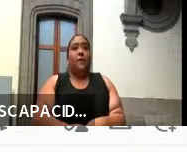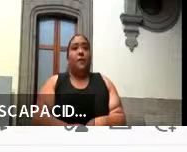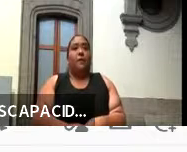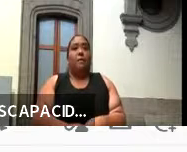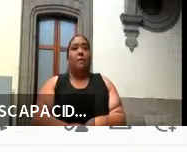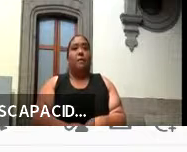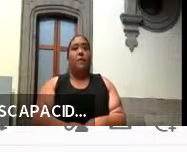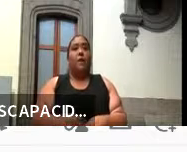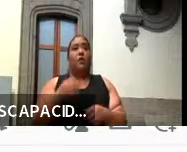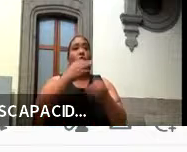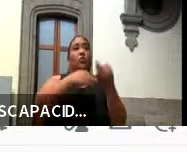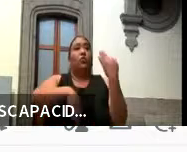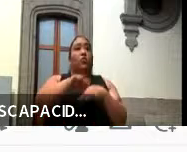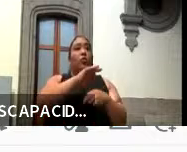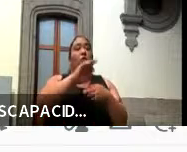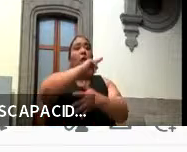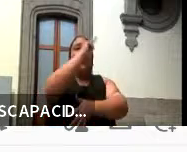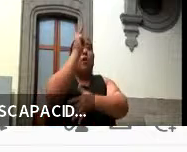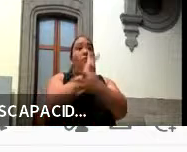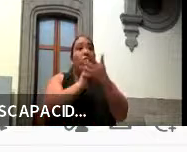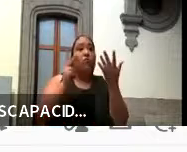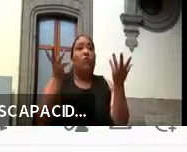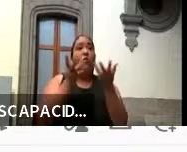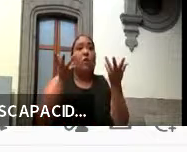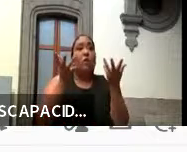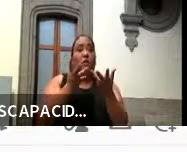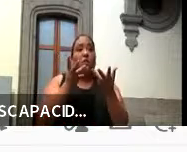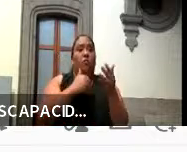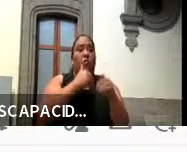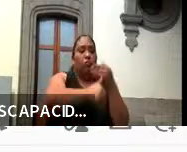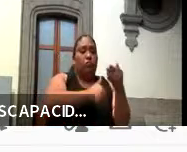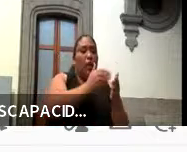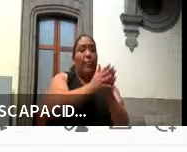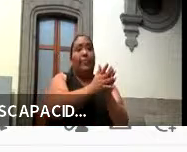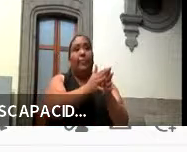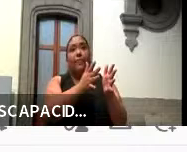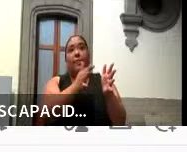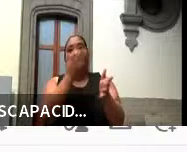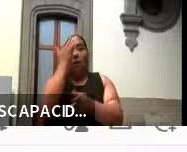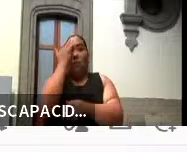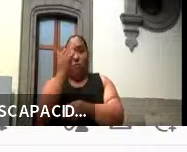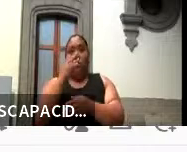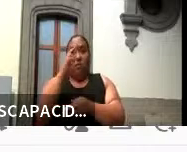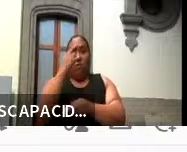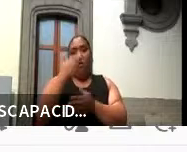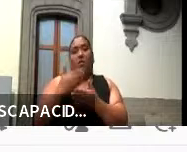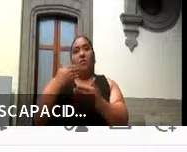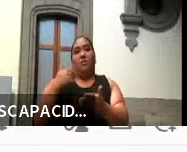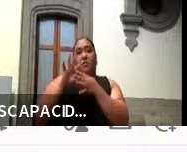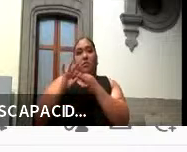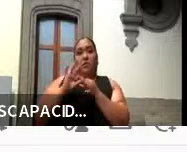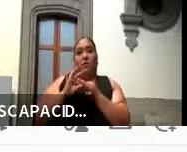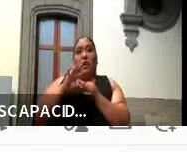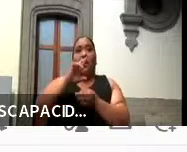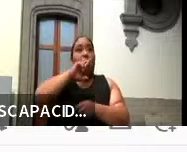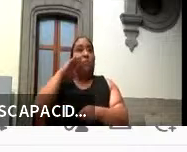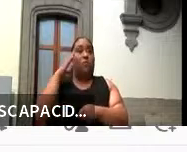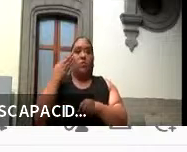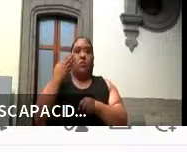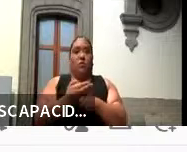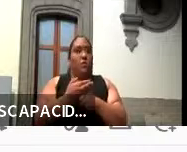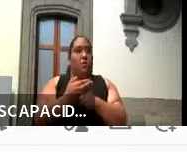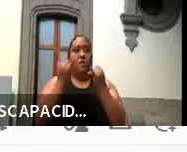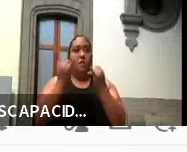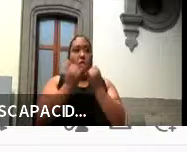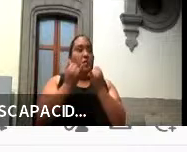del plan plantea plazos, como yo les había mencionado en la primera parte, irresponsables. Y por sobre todo